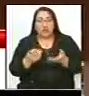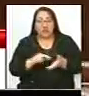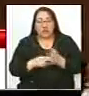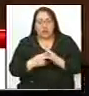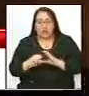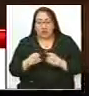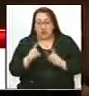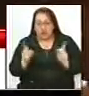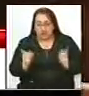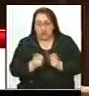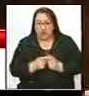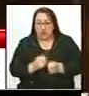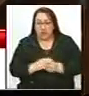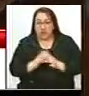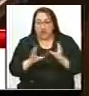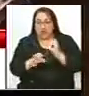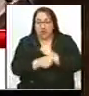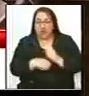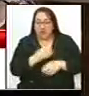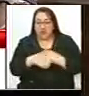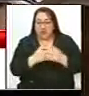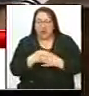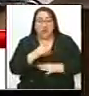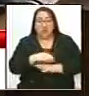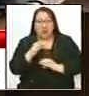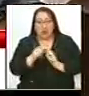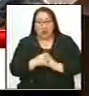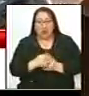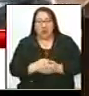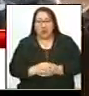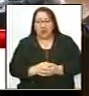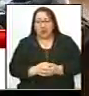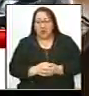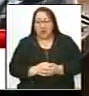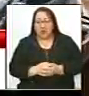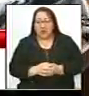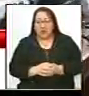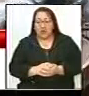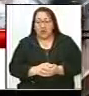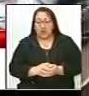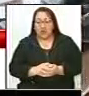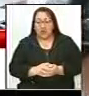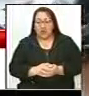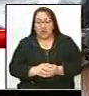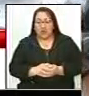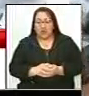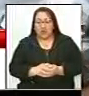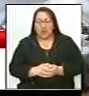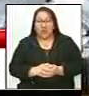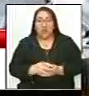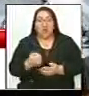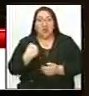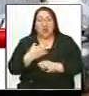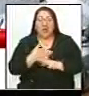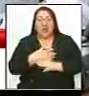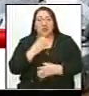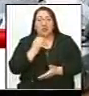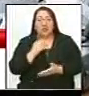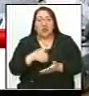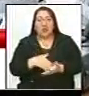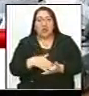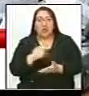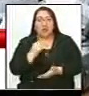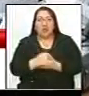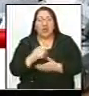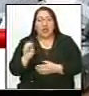un pequeño resumen de lo que es este proyecto. Este proyecto tuvo su viabilidad y se aprobó en enero del